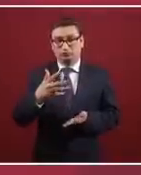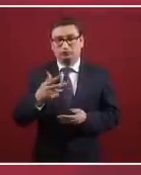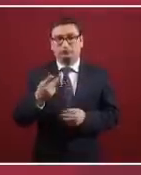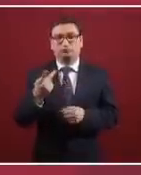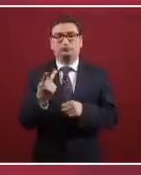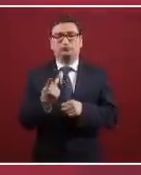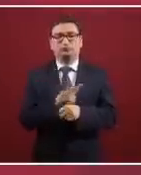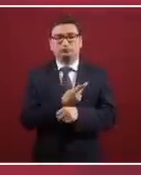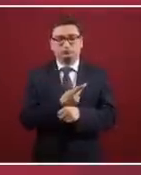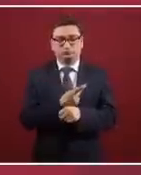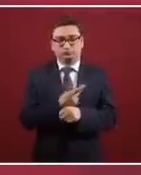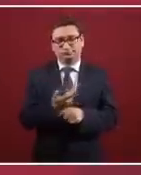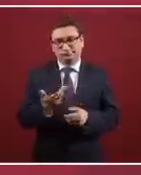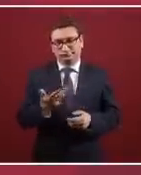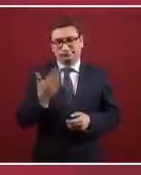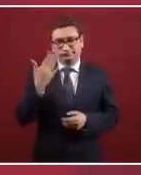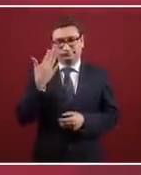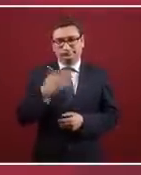implicaría aumentar